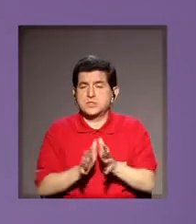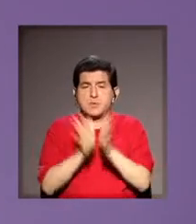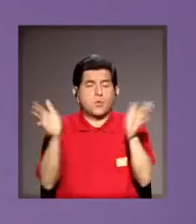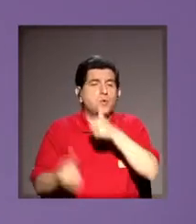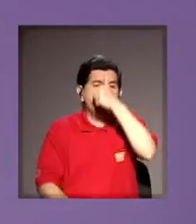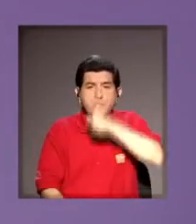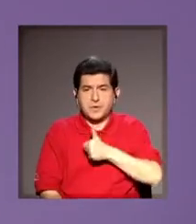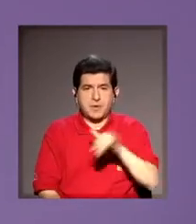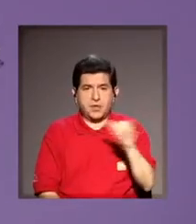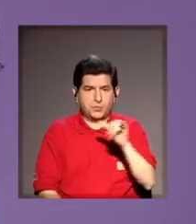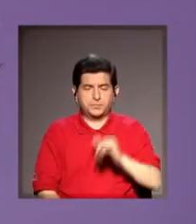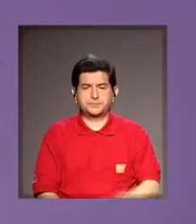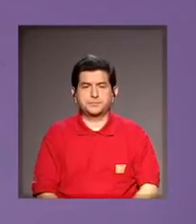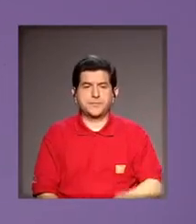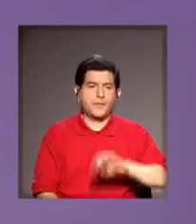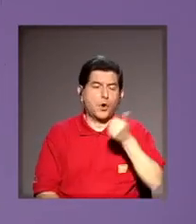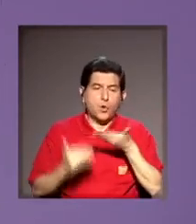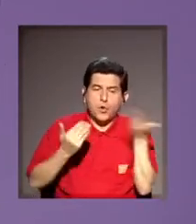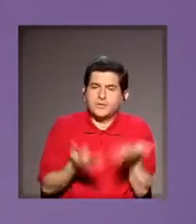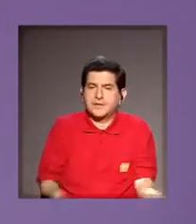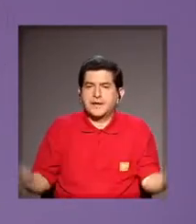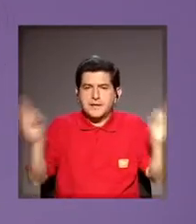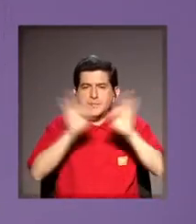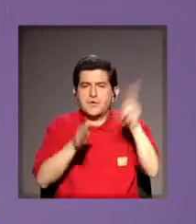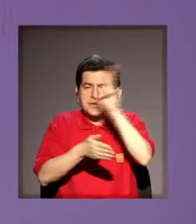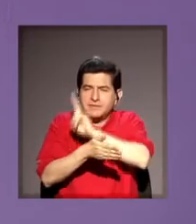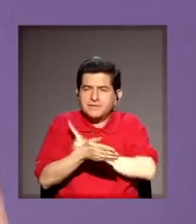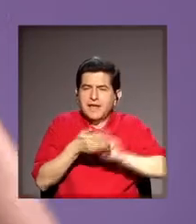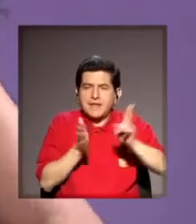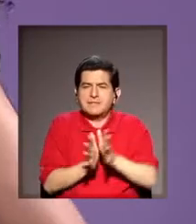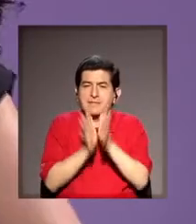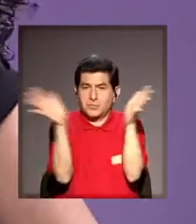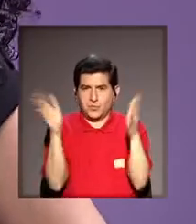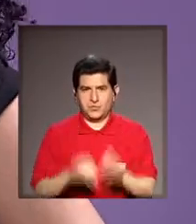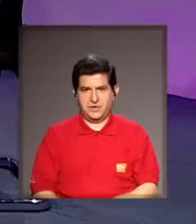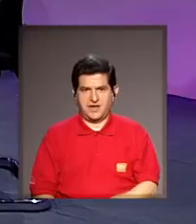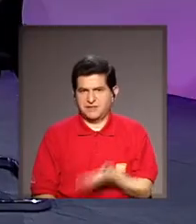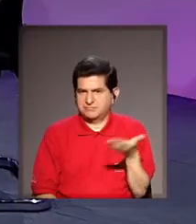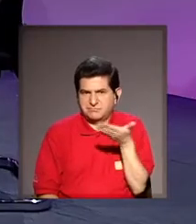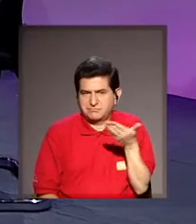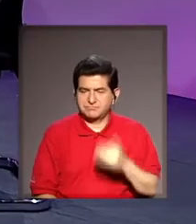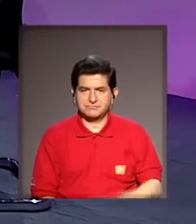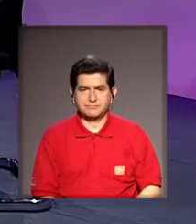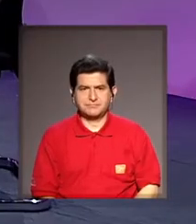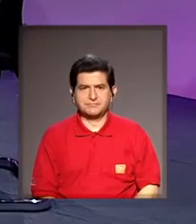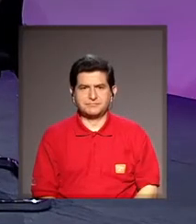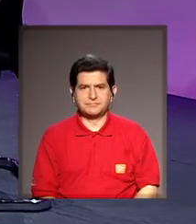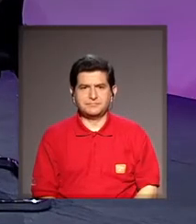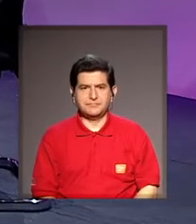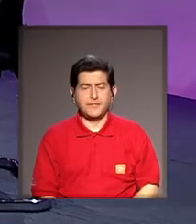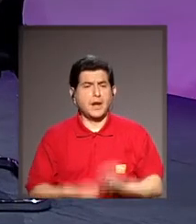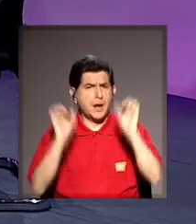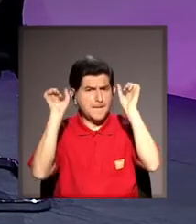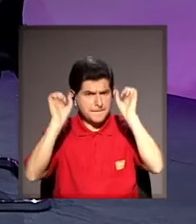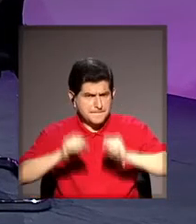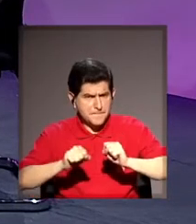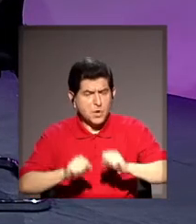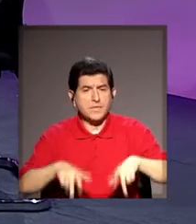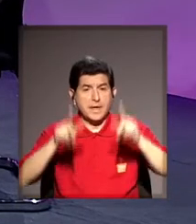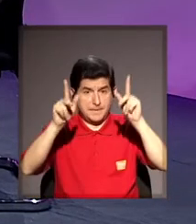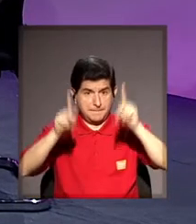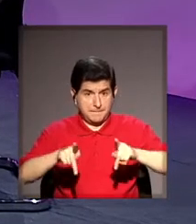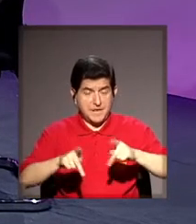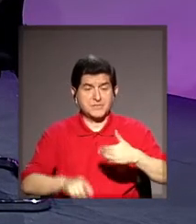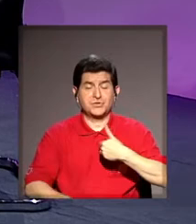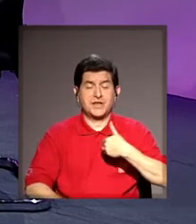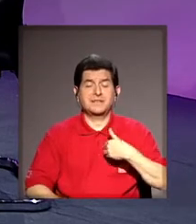pero otra cosa importante que hemos tenido en las universidades públicas es que hay digamos se ha logrado por ejemplo que la persona